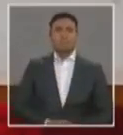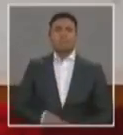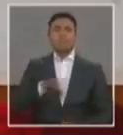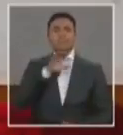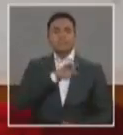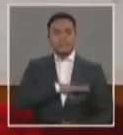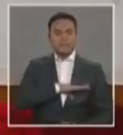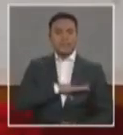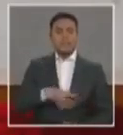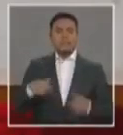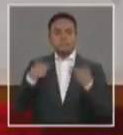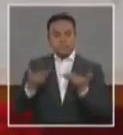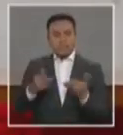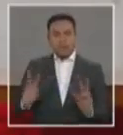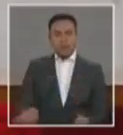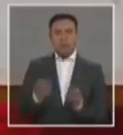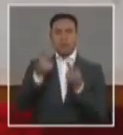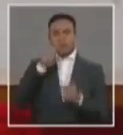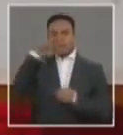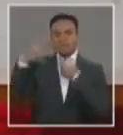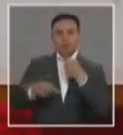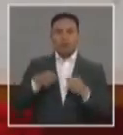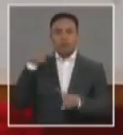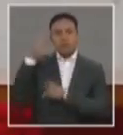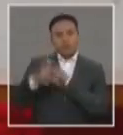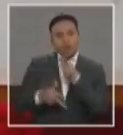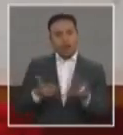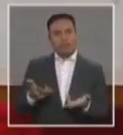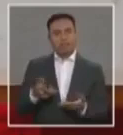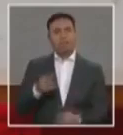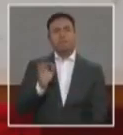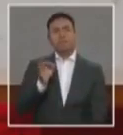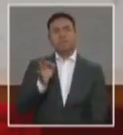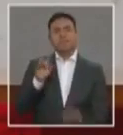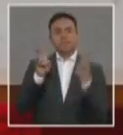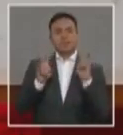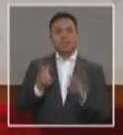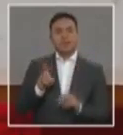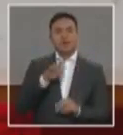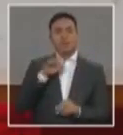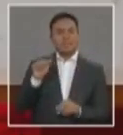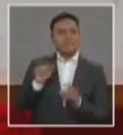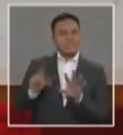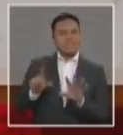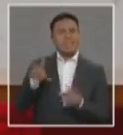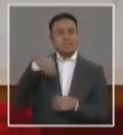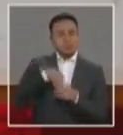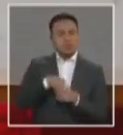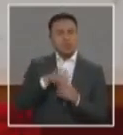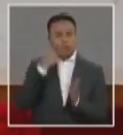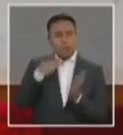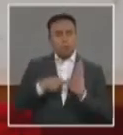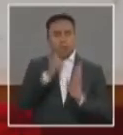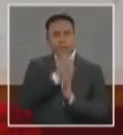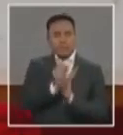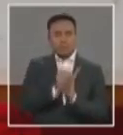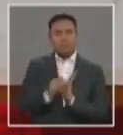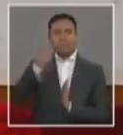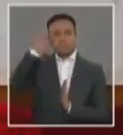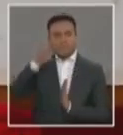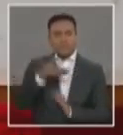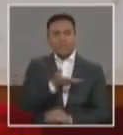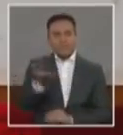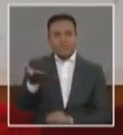efectivamente hay estadística de cómo la gente o los deudores también de de pensión